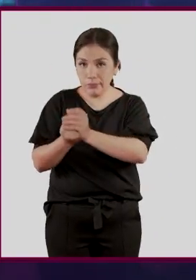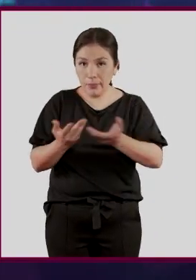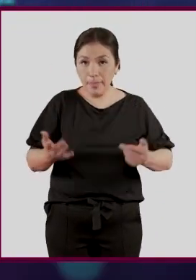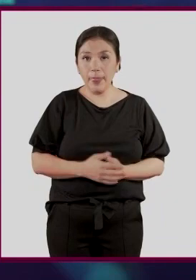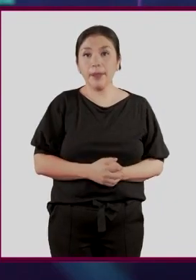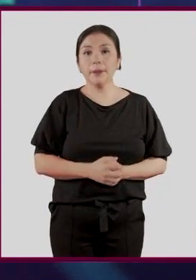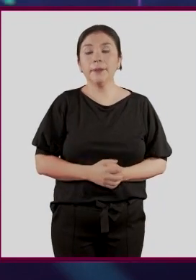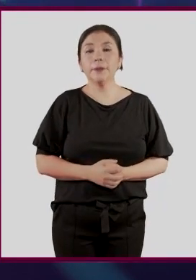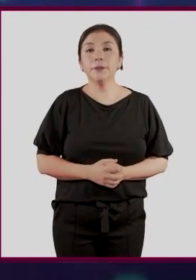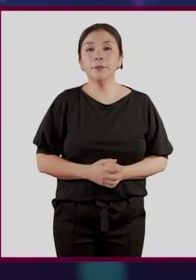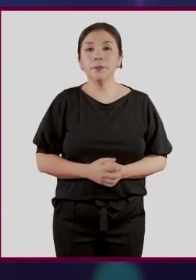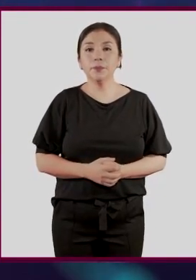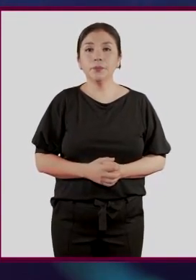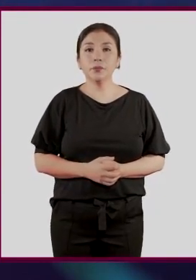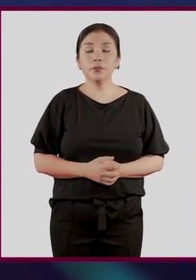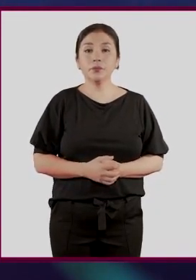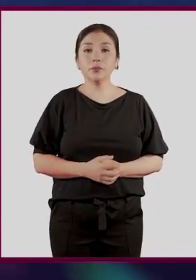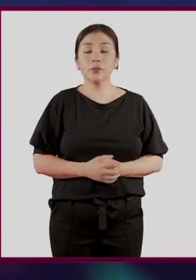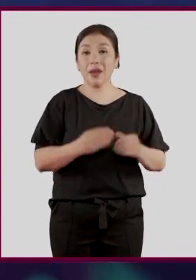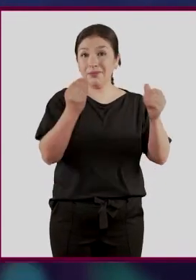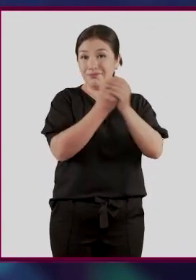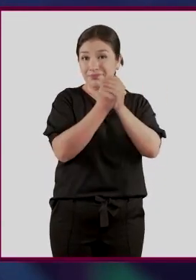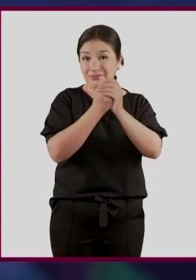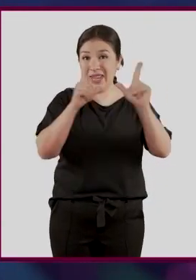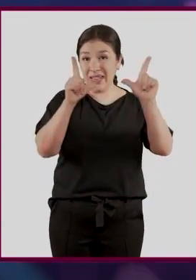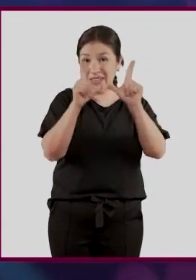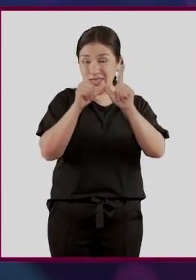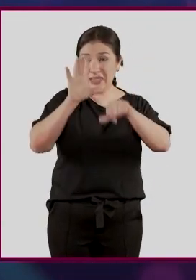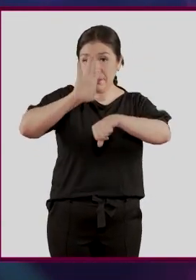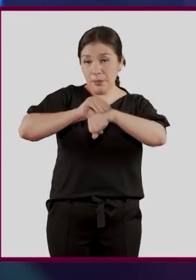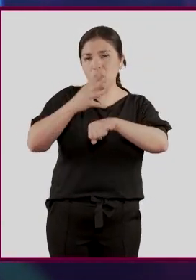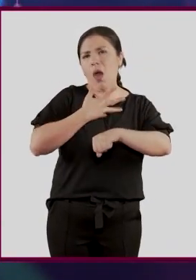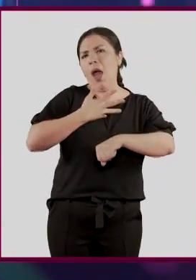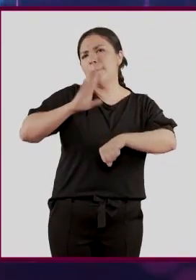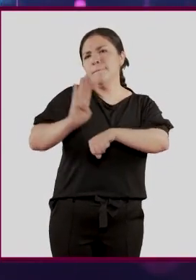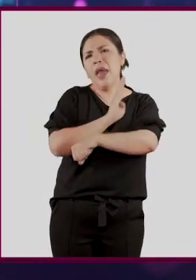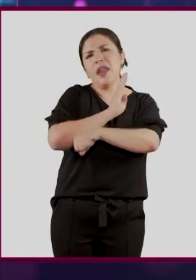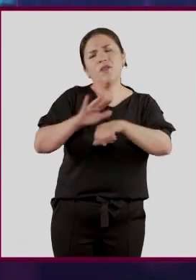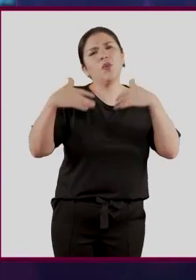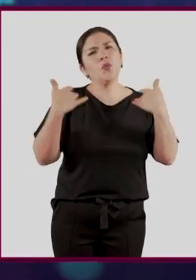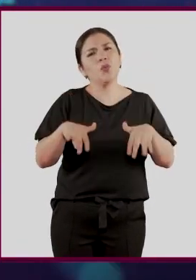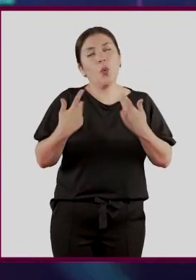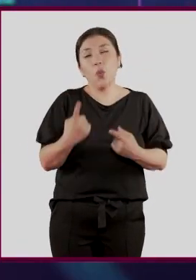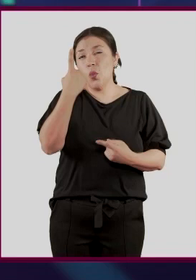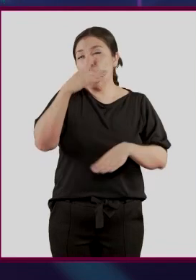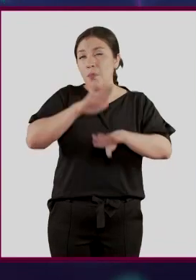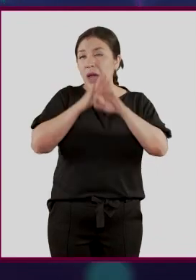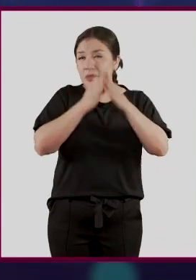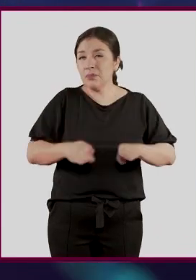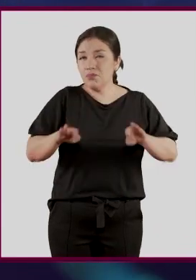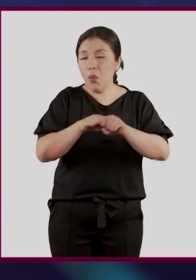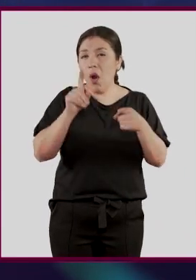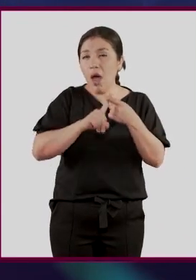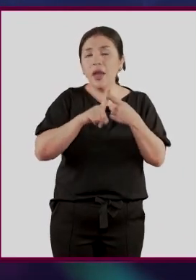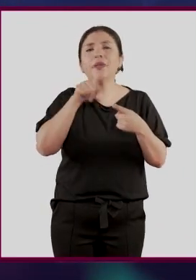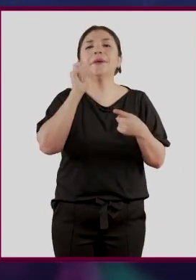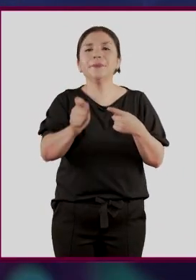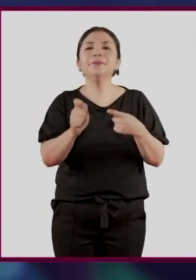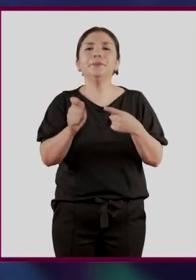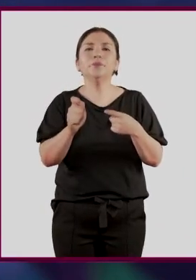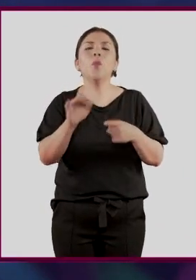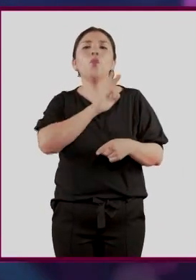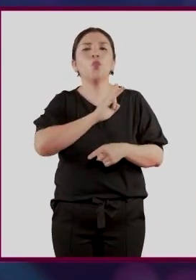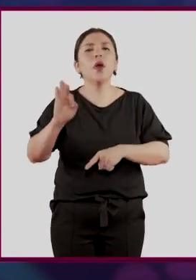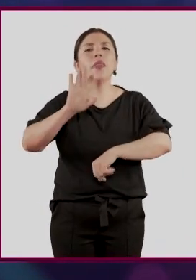en Creative Commons. Las licencias Creative Commons traen múltiples beneficios. Me parece que uno de los más importantes es que